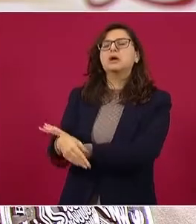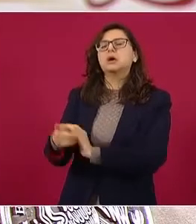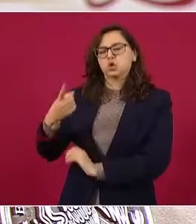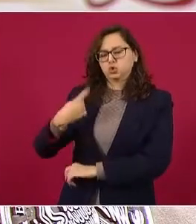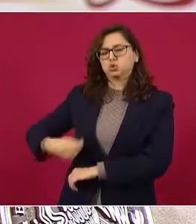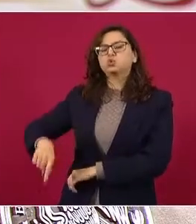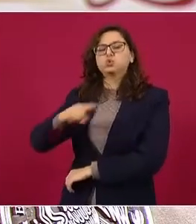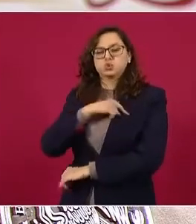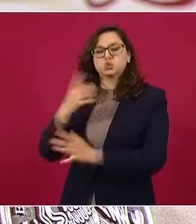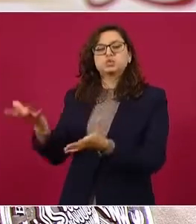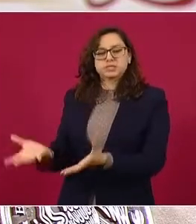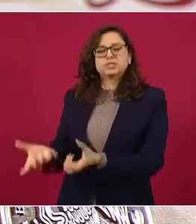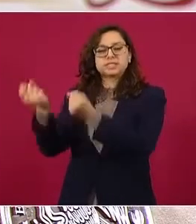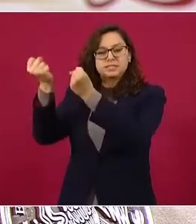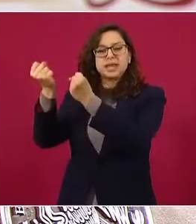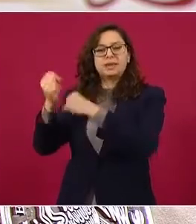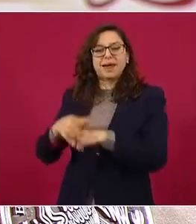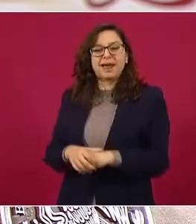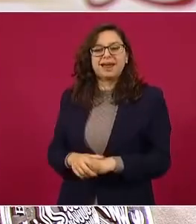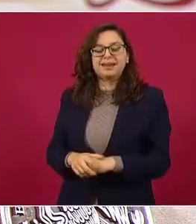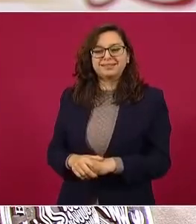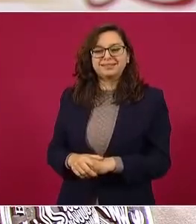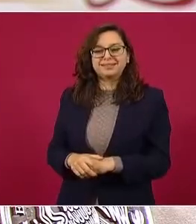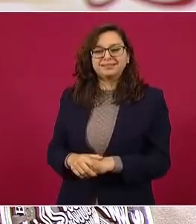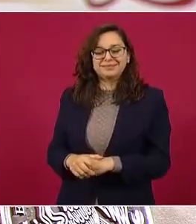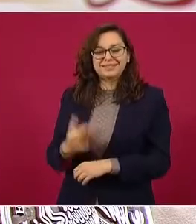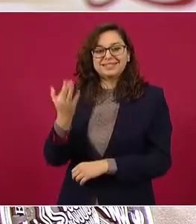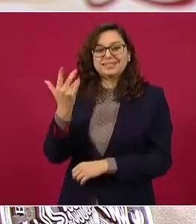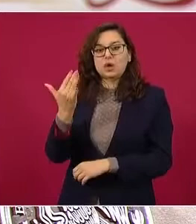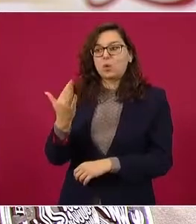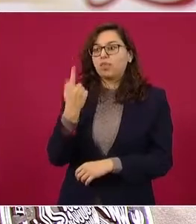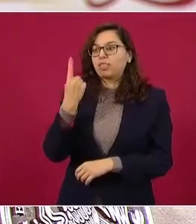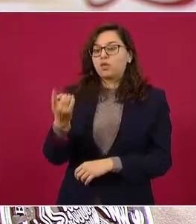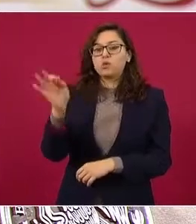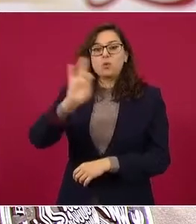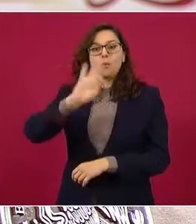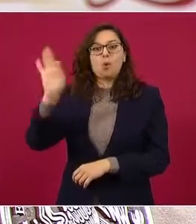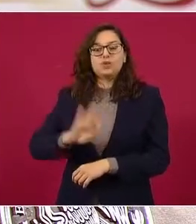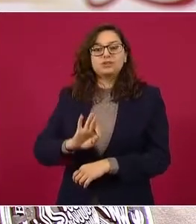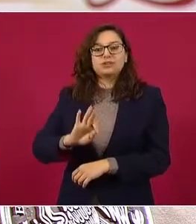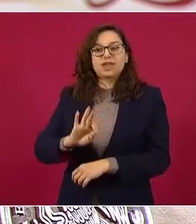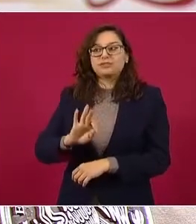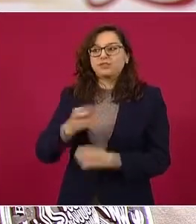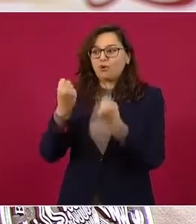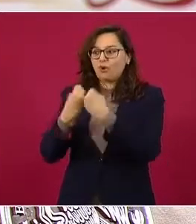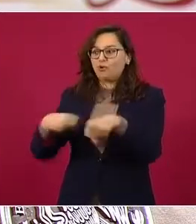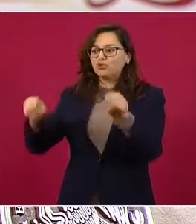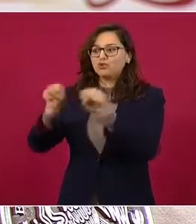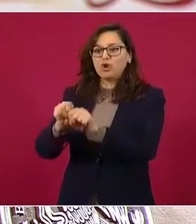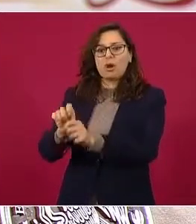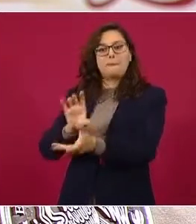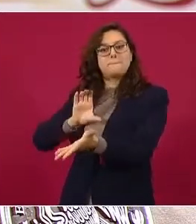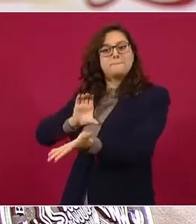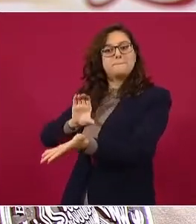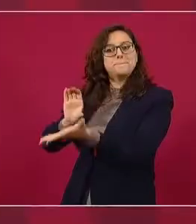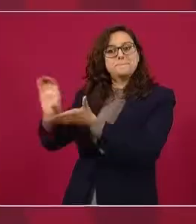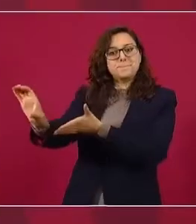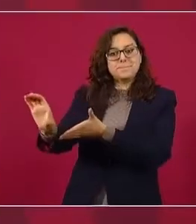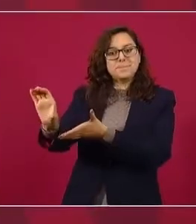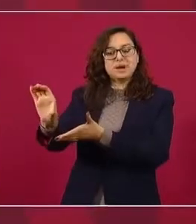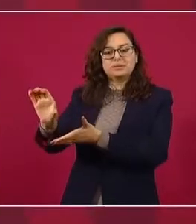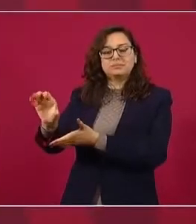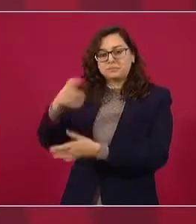ello compraron el 51% de las acciones de esos astilleros. Se le invirtió